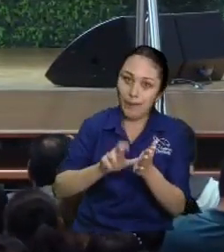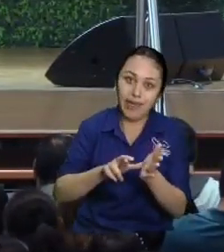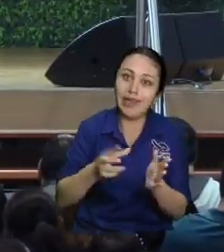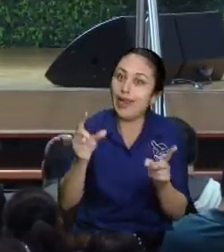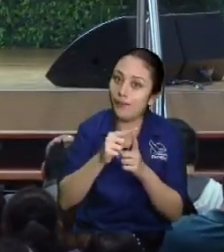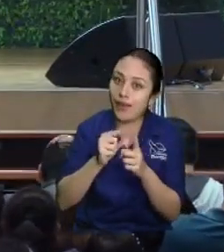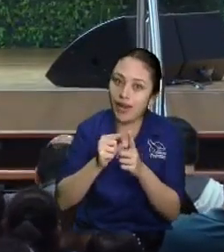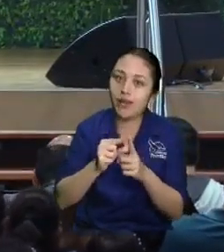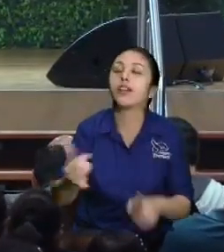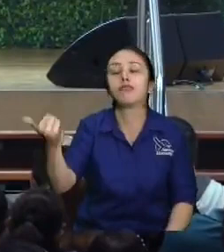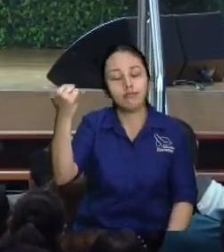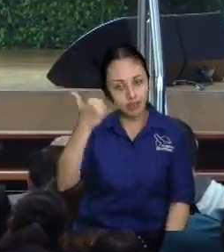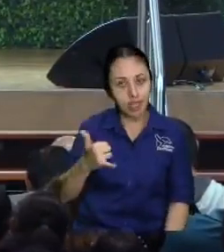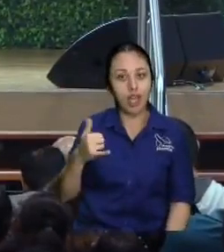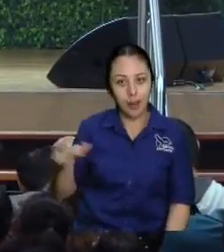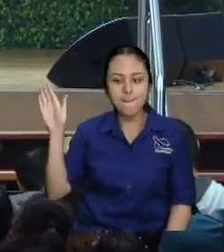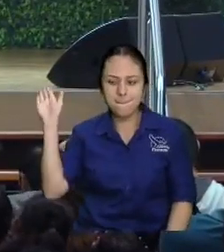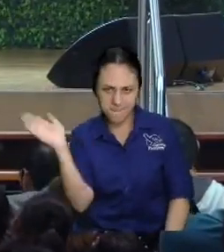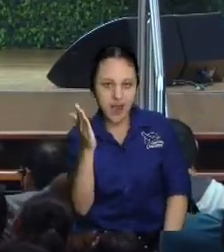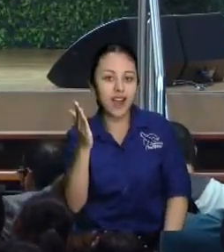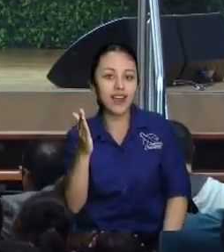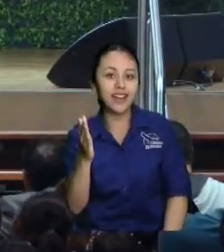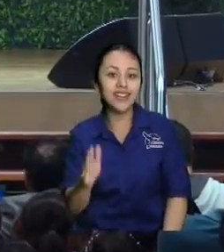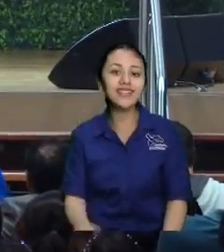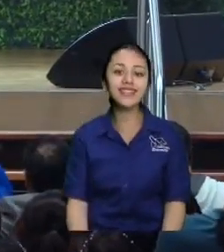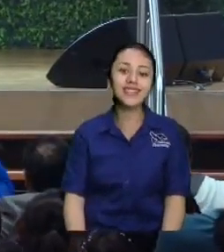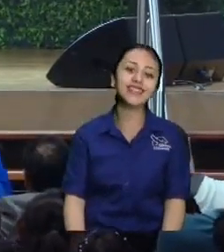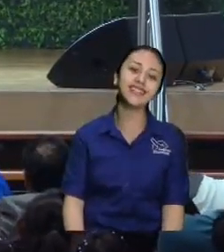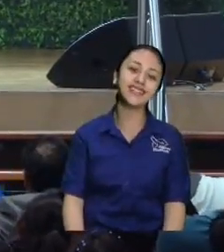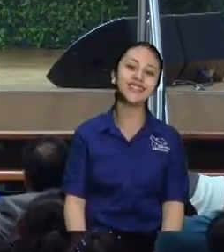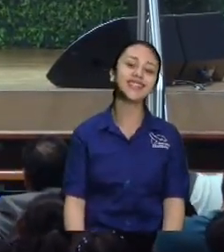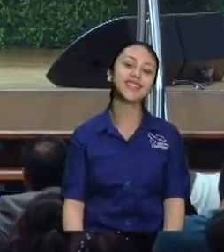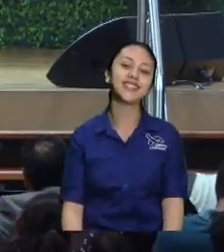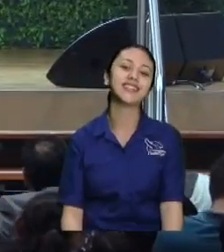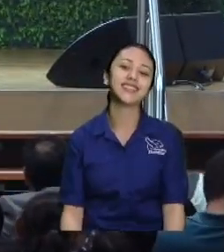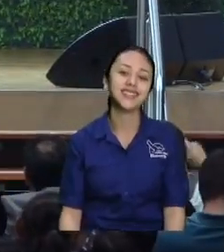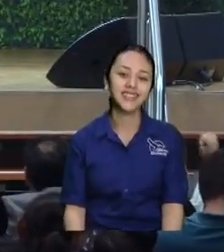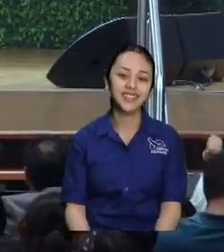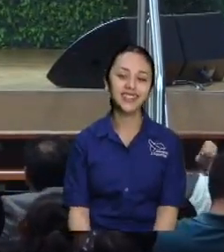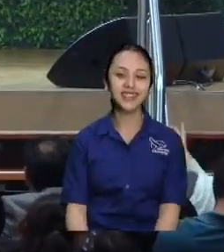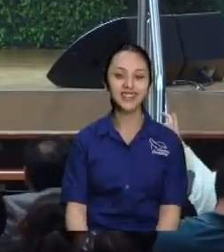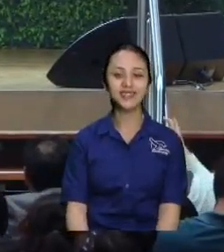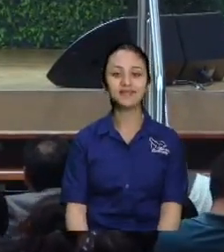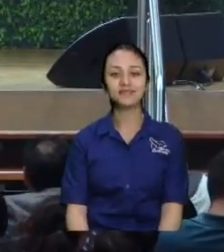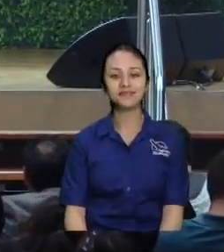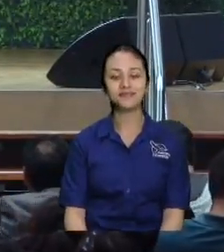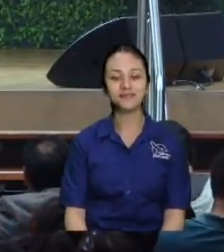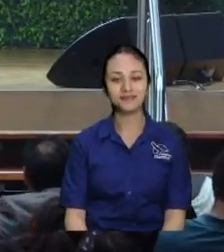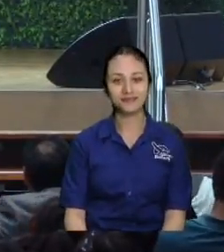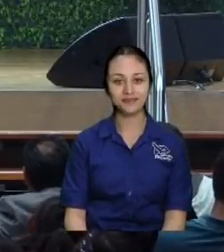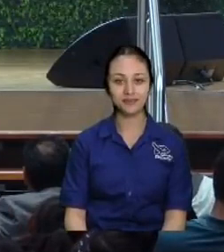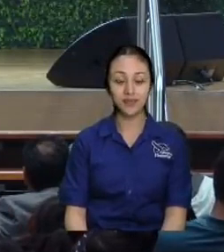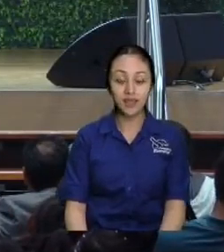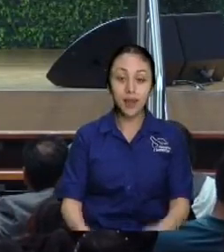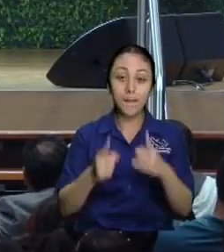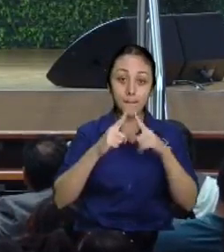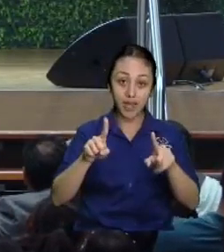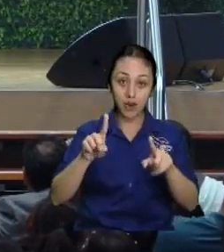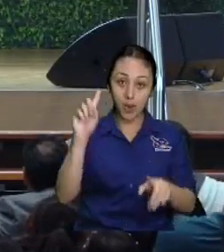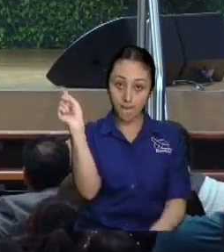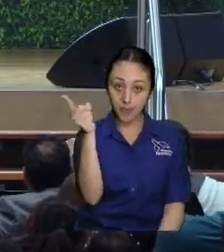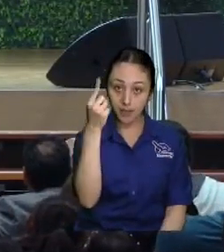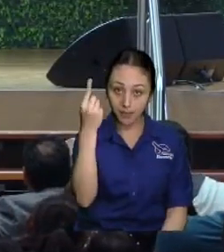¡Ahí sí, la chancleta voladora! ¿Eh? Pero primero hay que instruir.